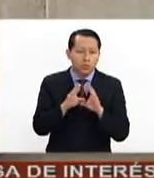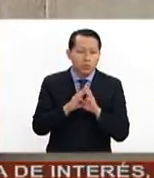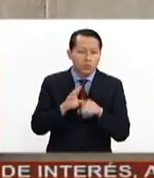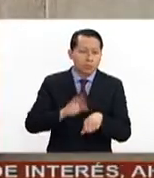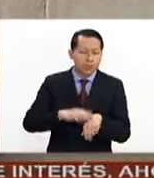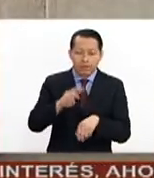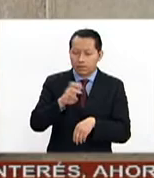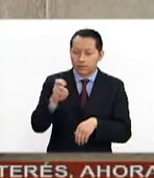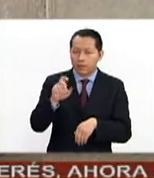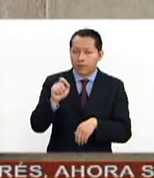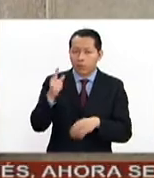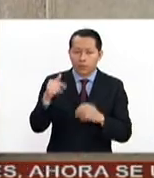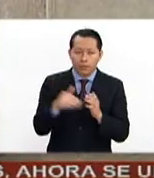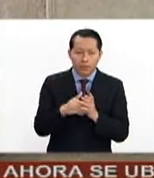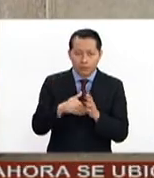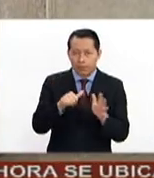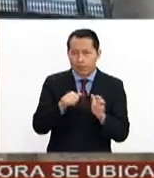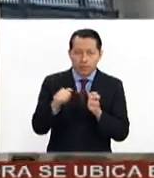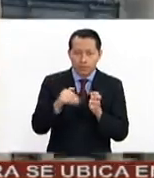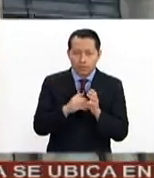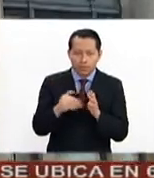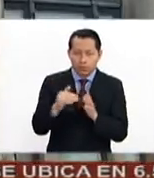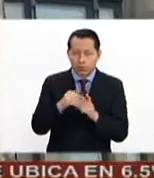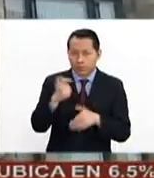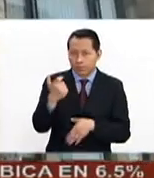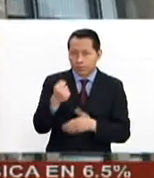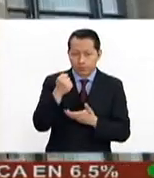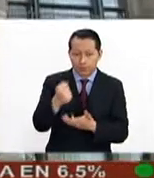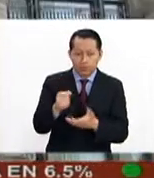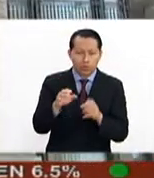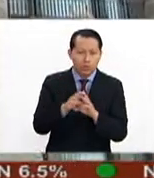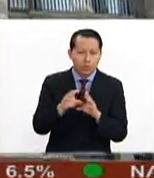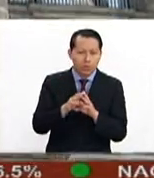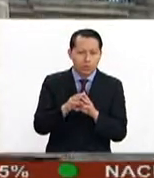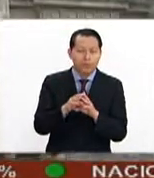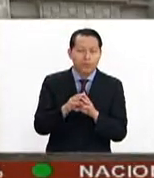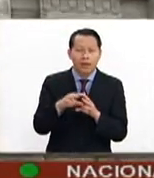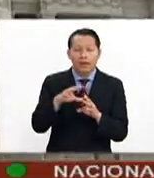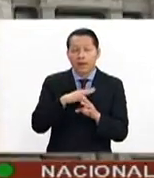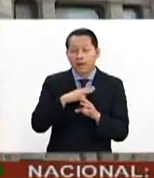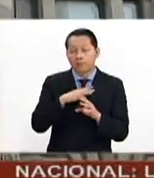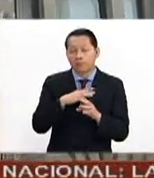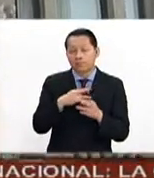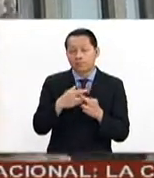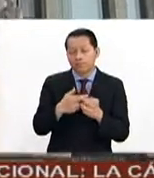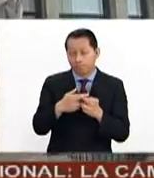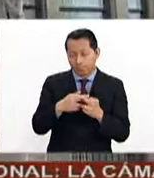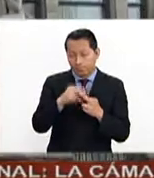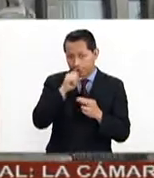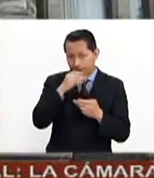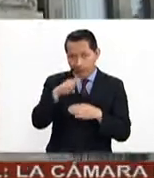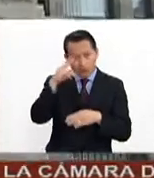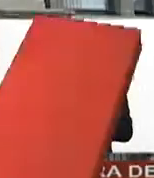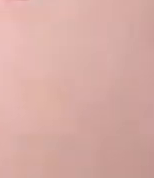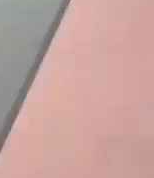de 321.600 millones de pesos que entregó como remanente el Banco de México.